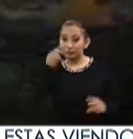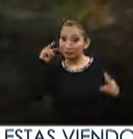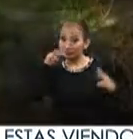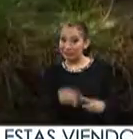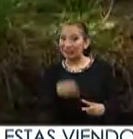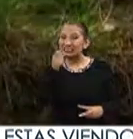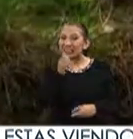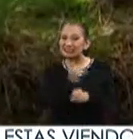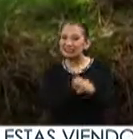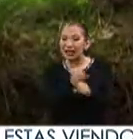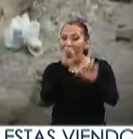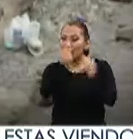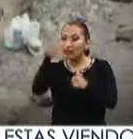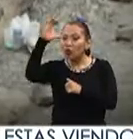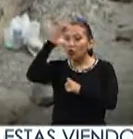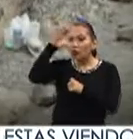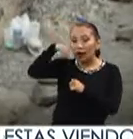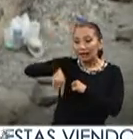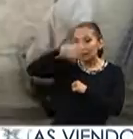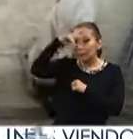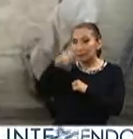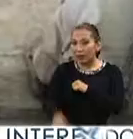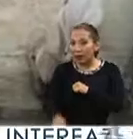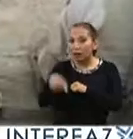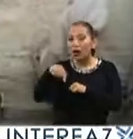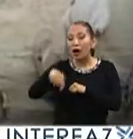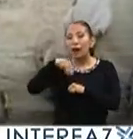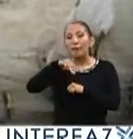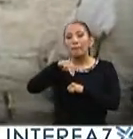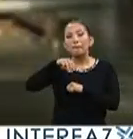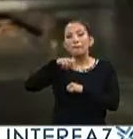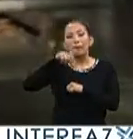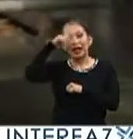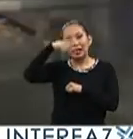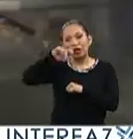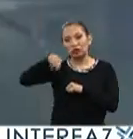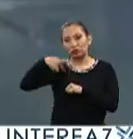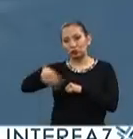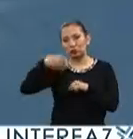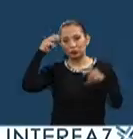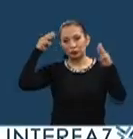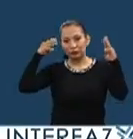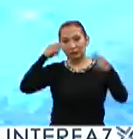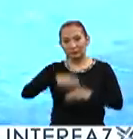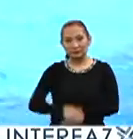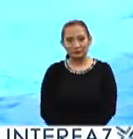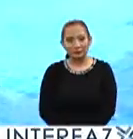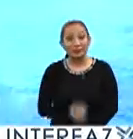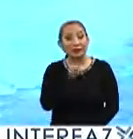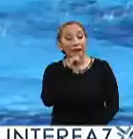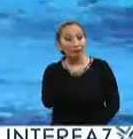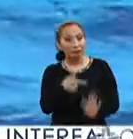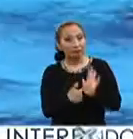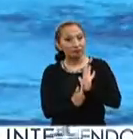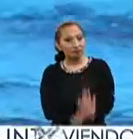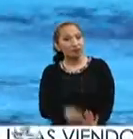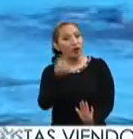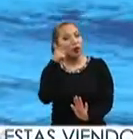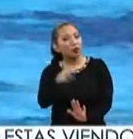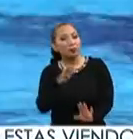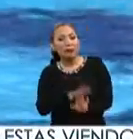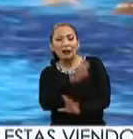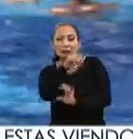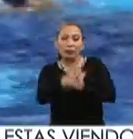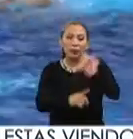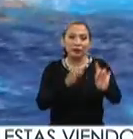ver la cápsula sobre el arte y la cultura de nuestro país en México es tu museo. Además, te mostraremos uno de